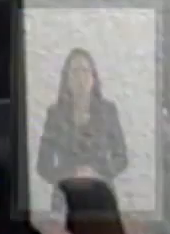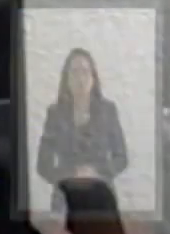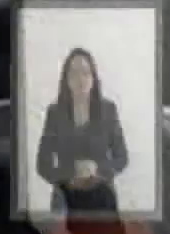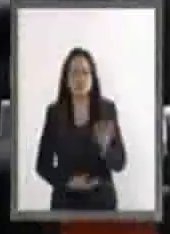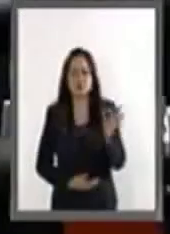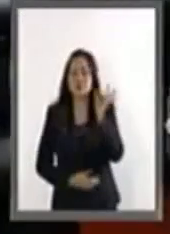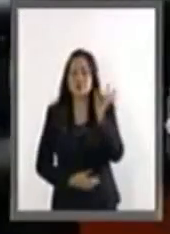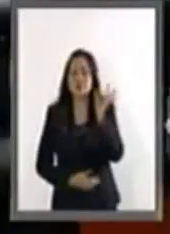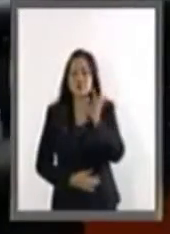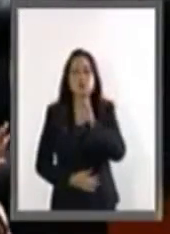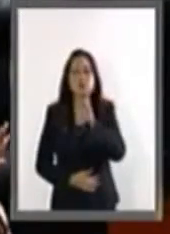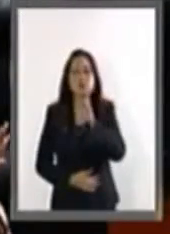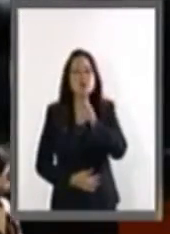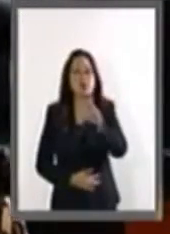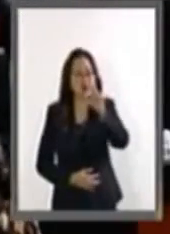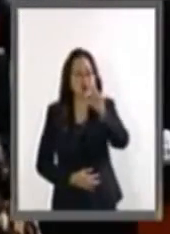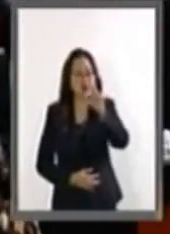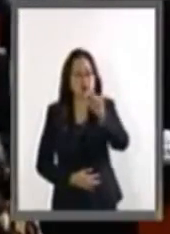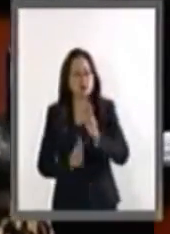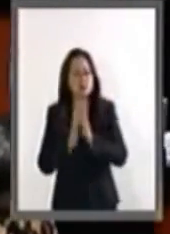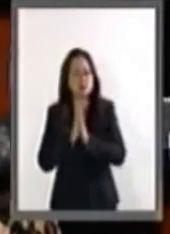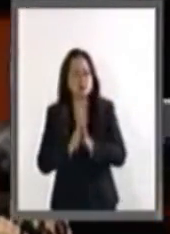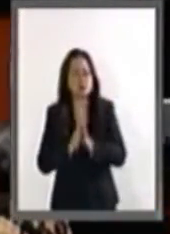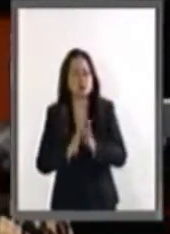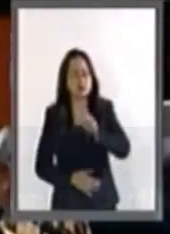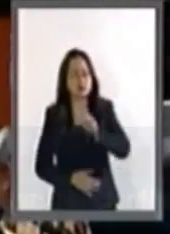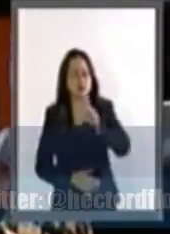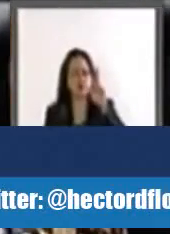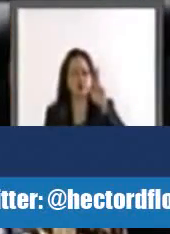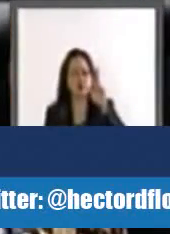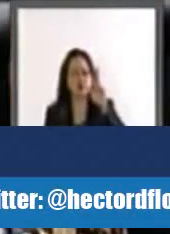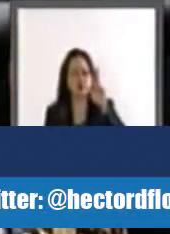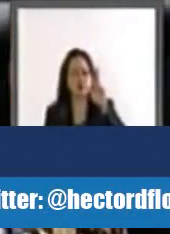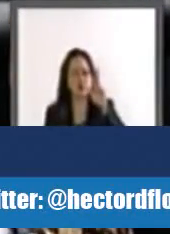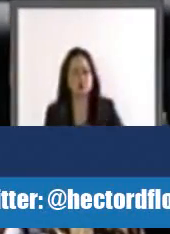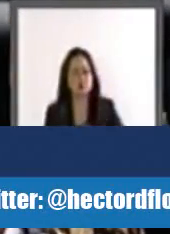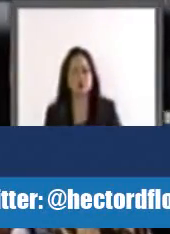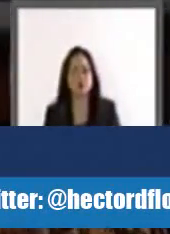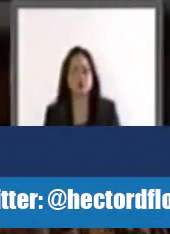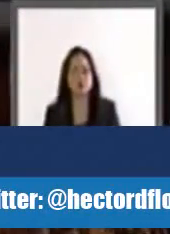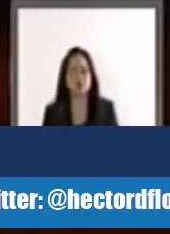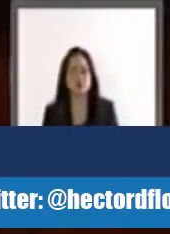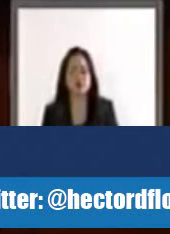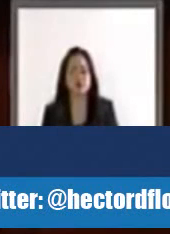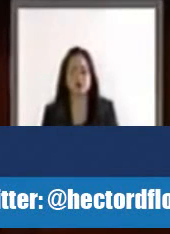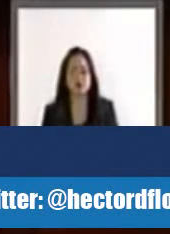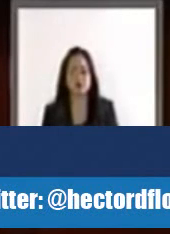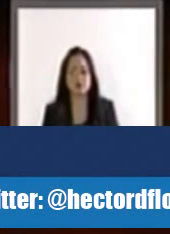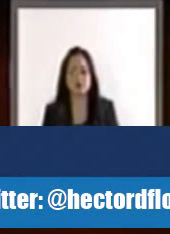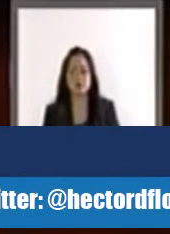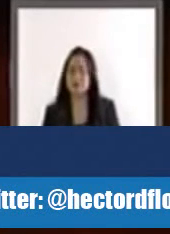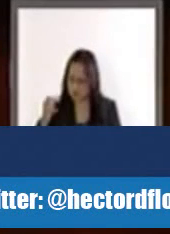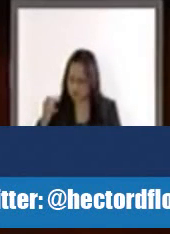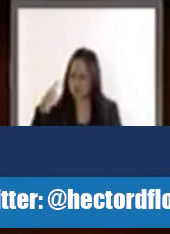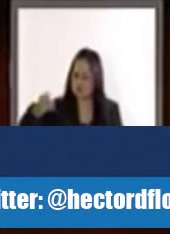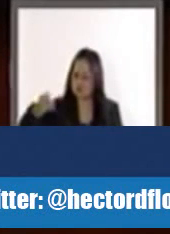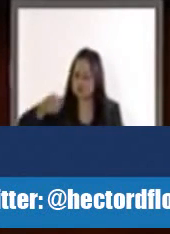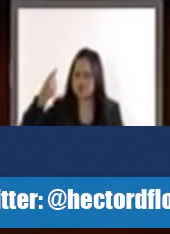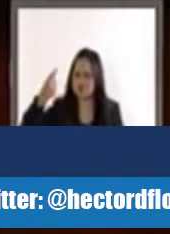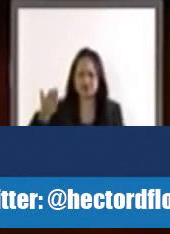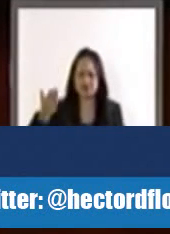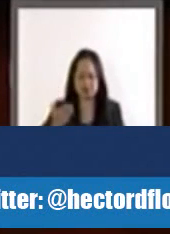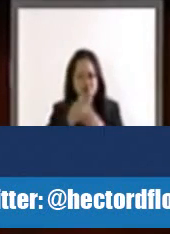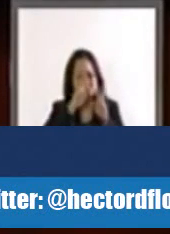minuta del Senado enviada a la Cámara de Diputados, que será Cámara Revisora en este caso, por el grado de consenso